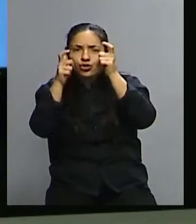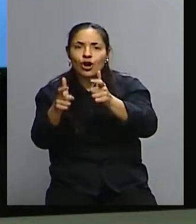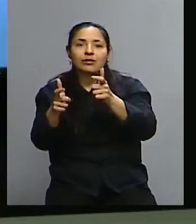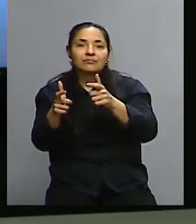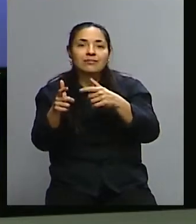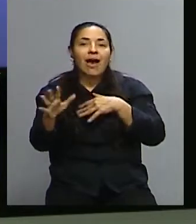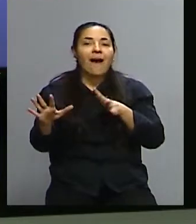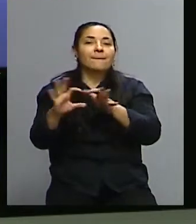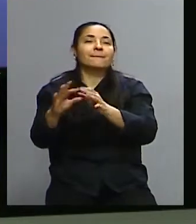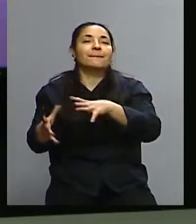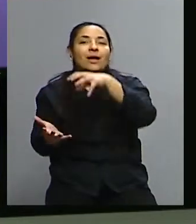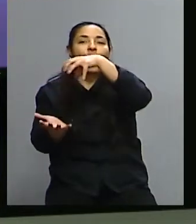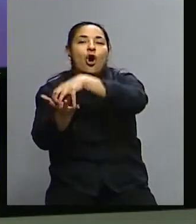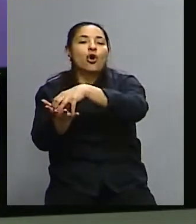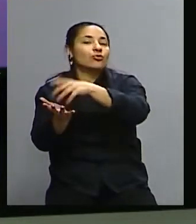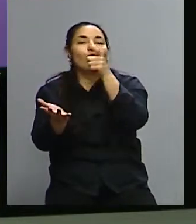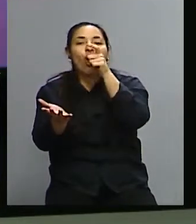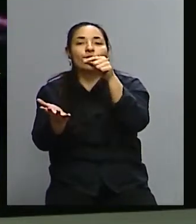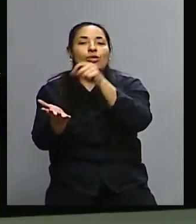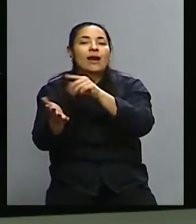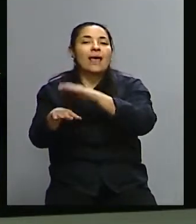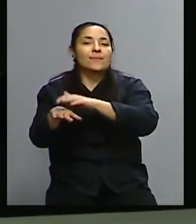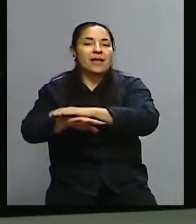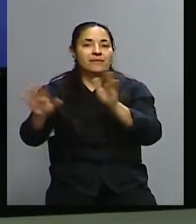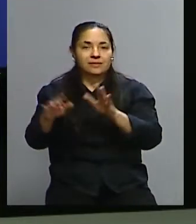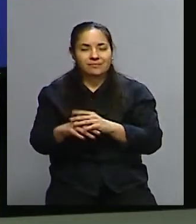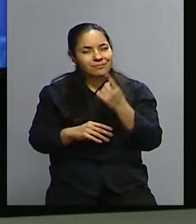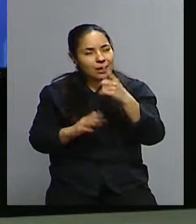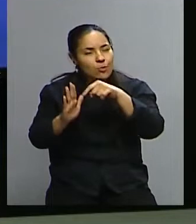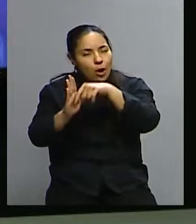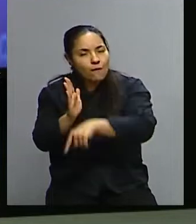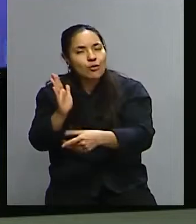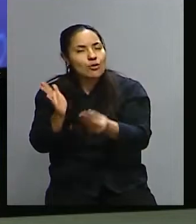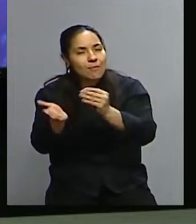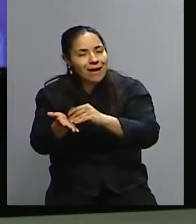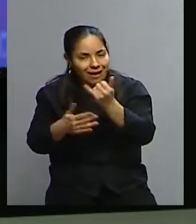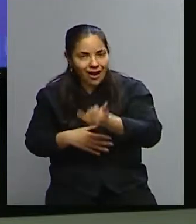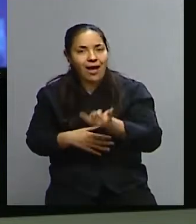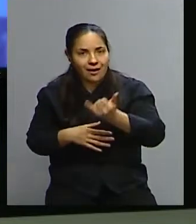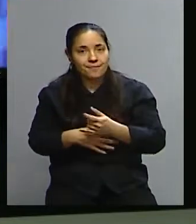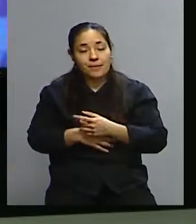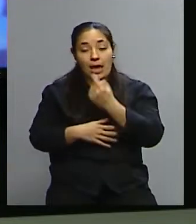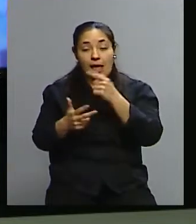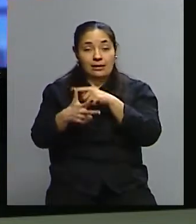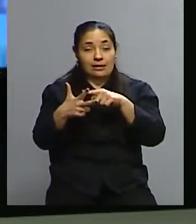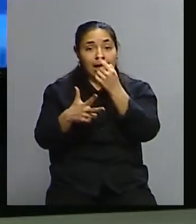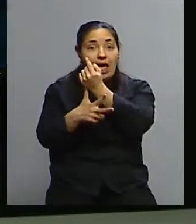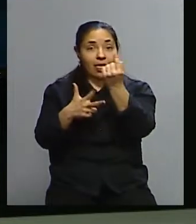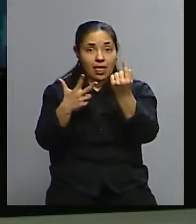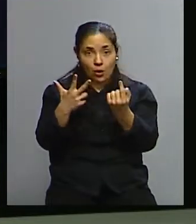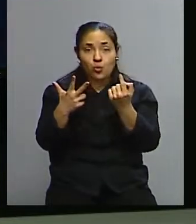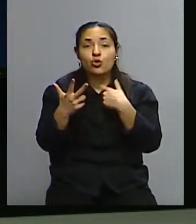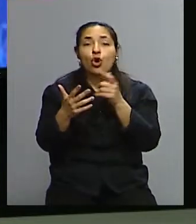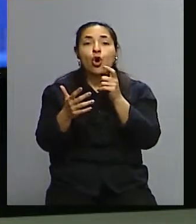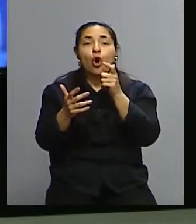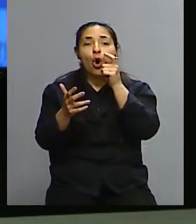en realidad el sistema de control es mucho más que eso. Cada uno de estos tres poderes desarrolla una función propia, que algunas son privativas de cada